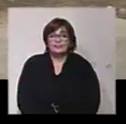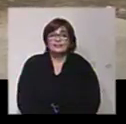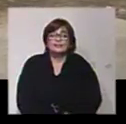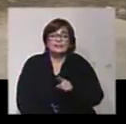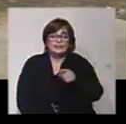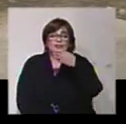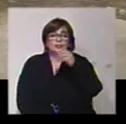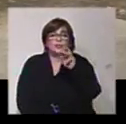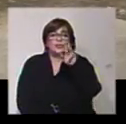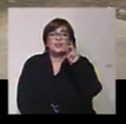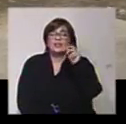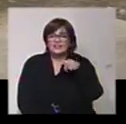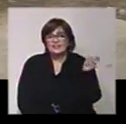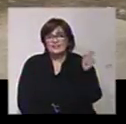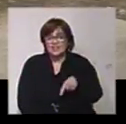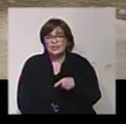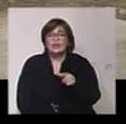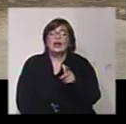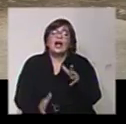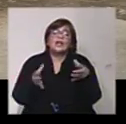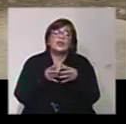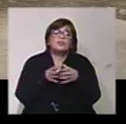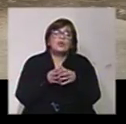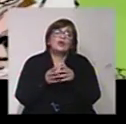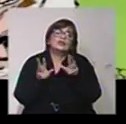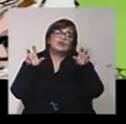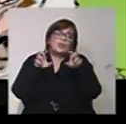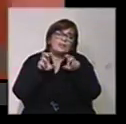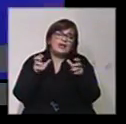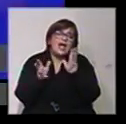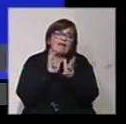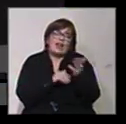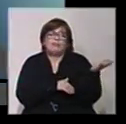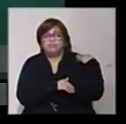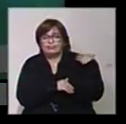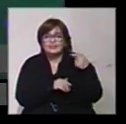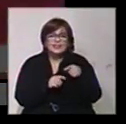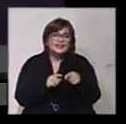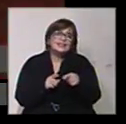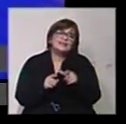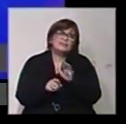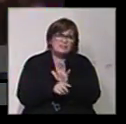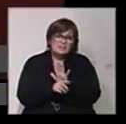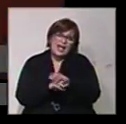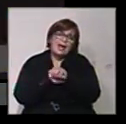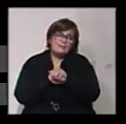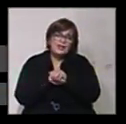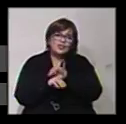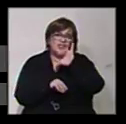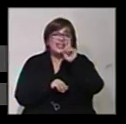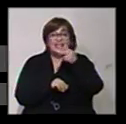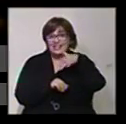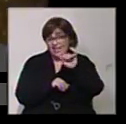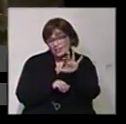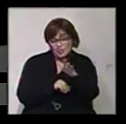Bourdain llegó a Hablan por la Espalda por intermedio, en verdad fue, yo creo que por nuestro amigo Ignacio, en parte, que